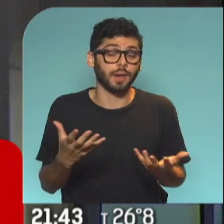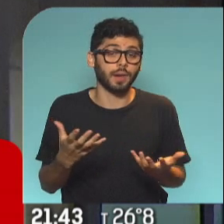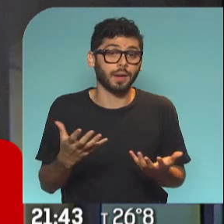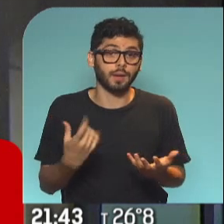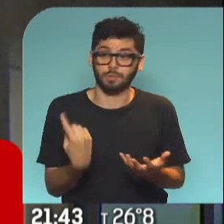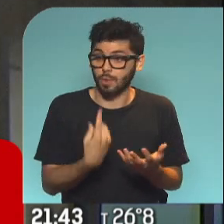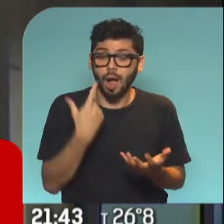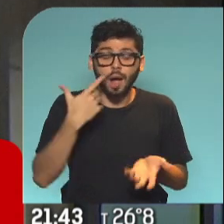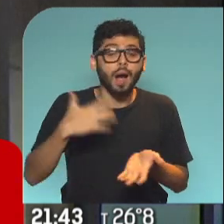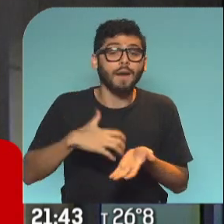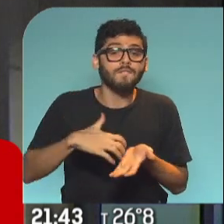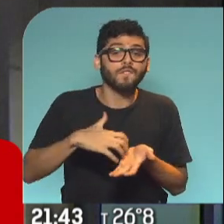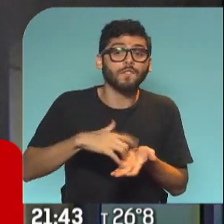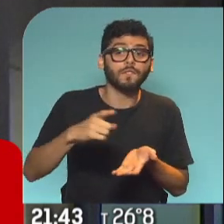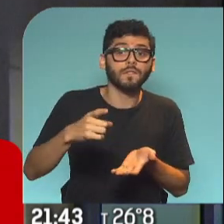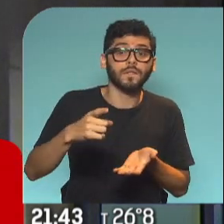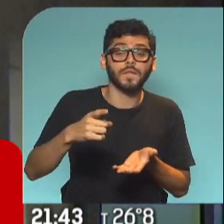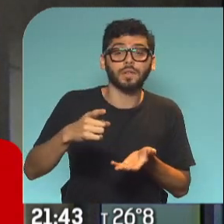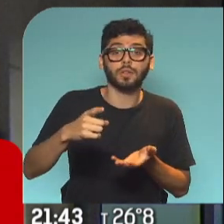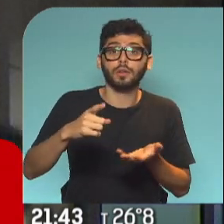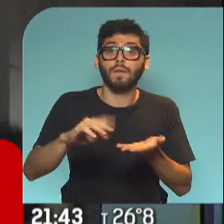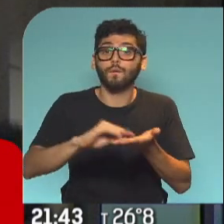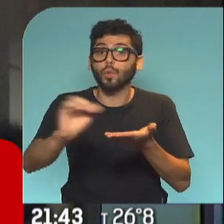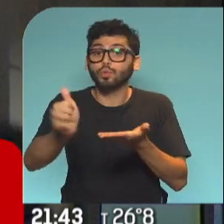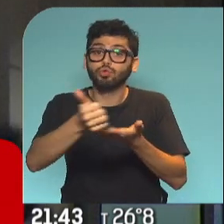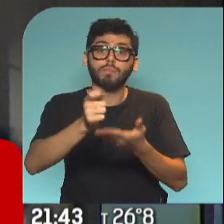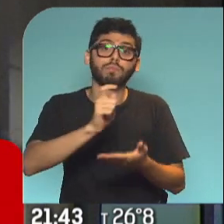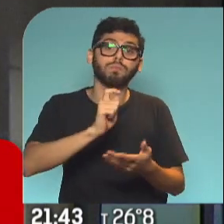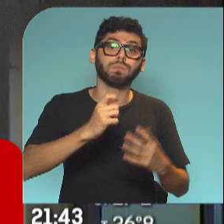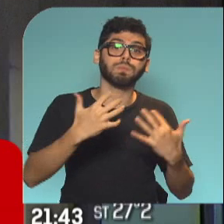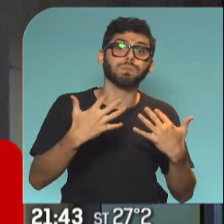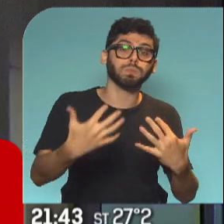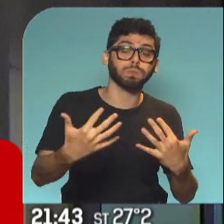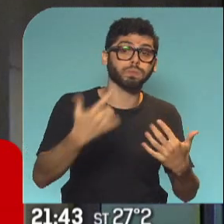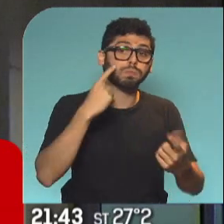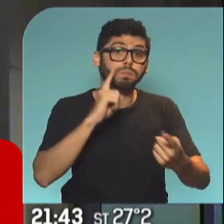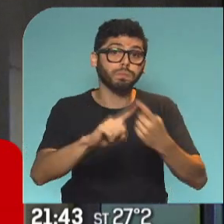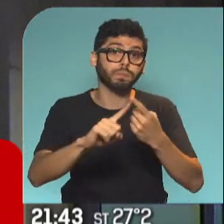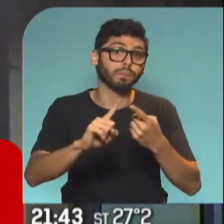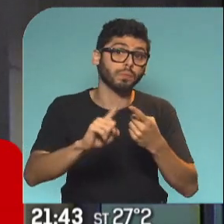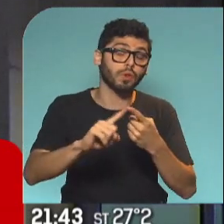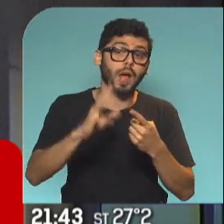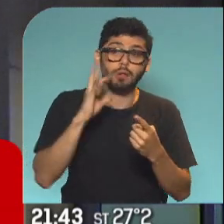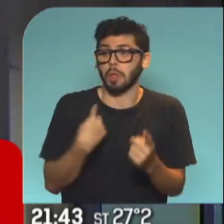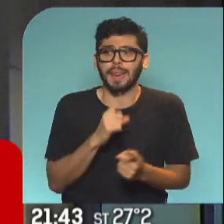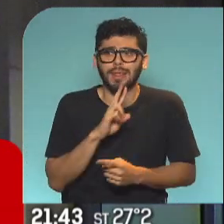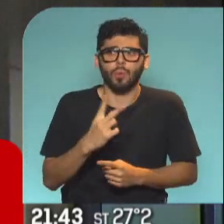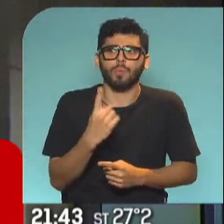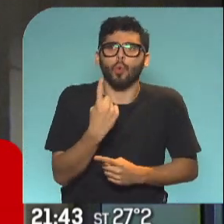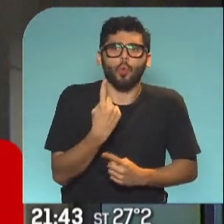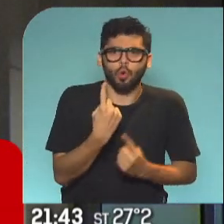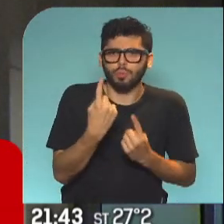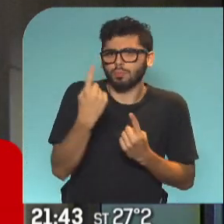nos confirman si llega algún funcionario a tener contacto con la prensa, no solamente con televisión pública,